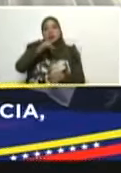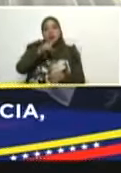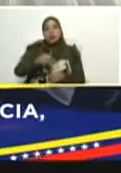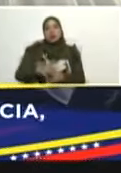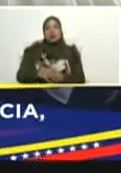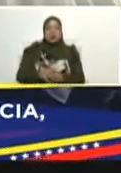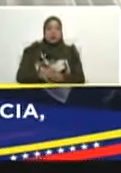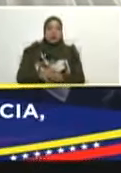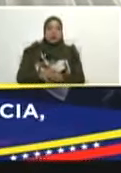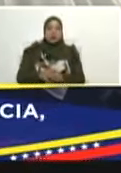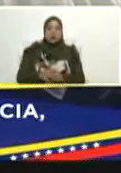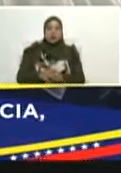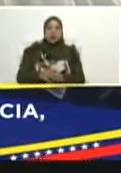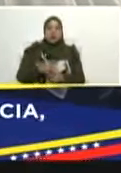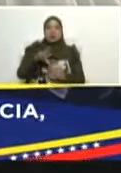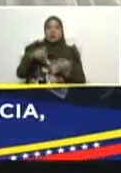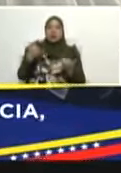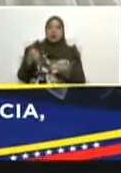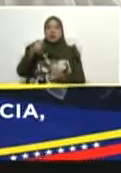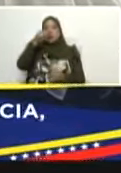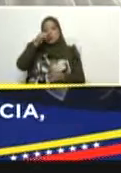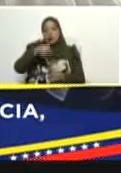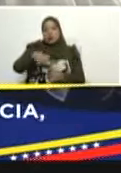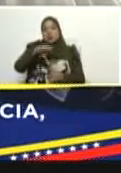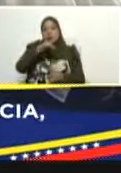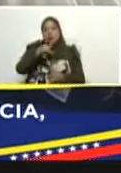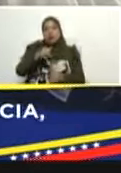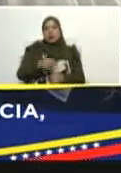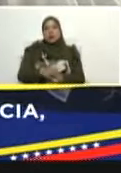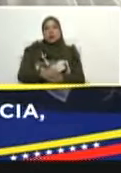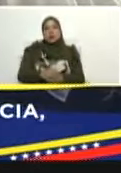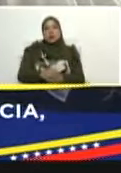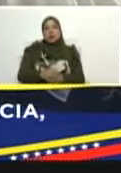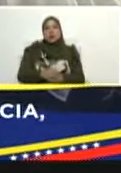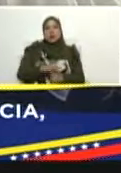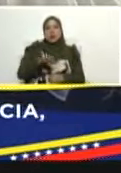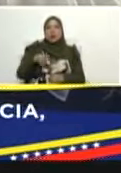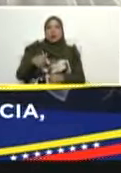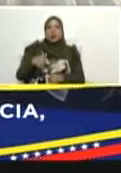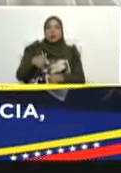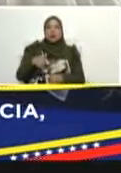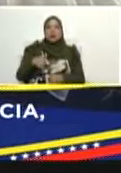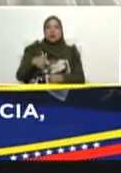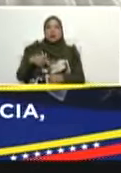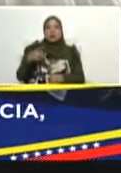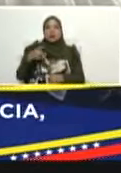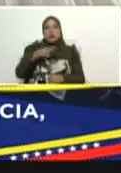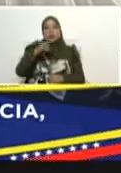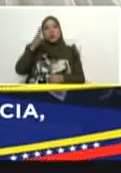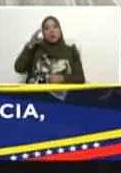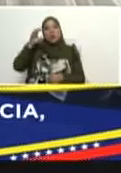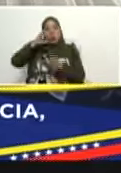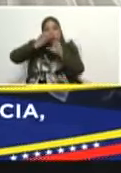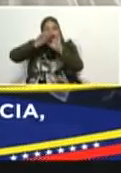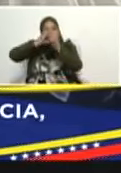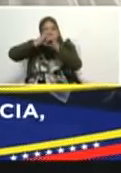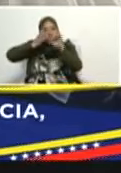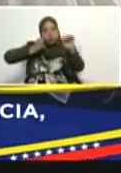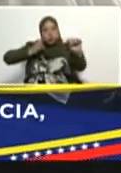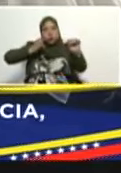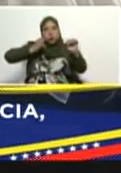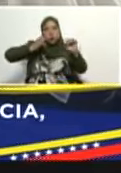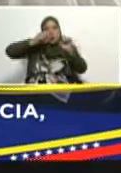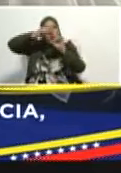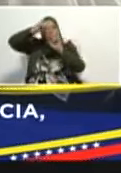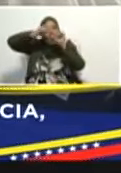los astros se alinearon. Están alineados. Lo así dicen es. Los astrónomos lo dicen, los